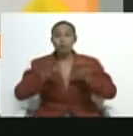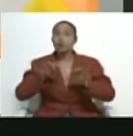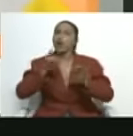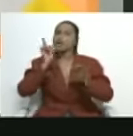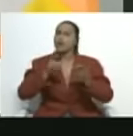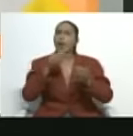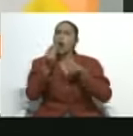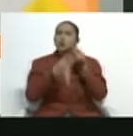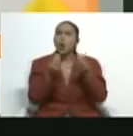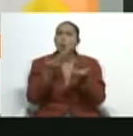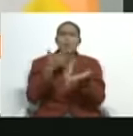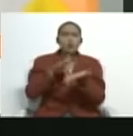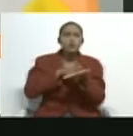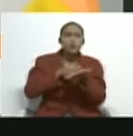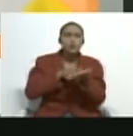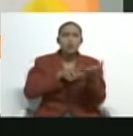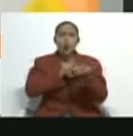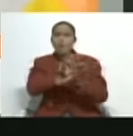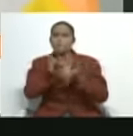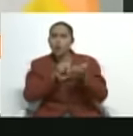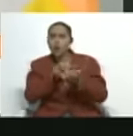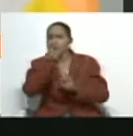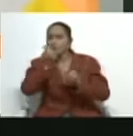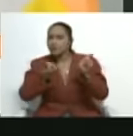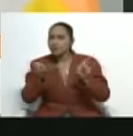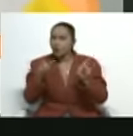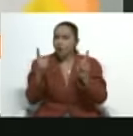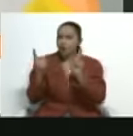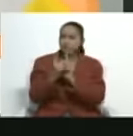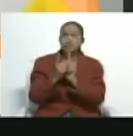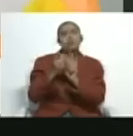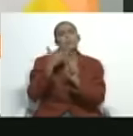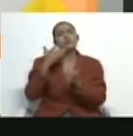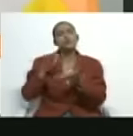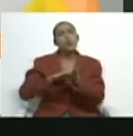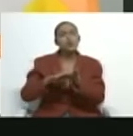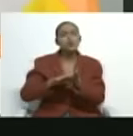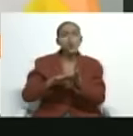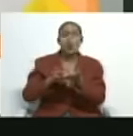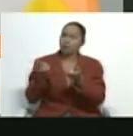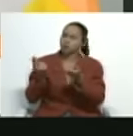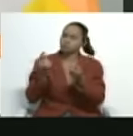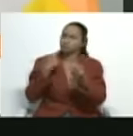el diálogo y las instituciones multilaterales creadas con este propósito.